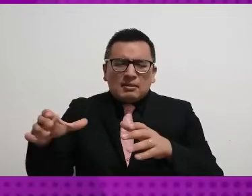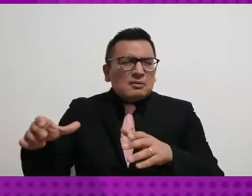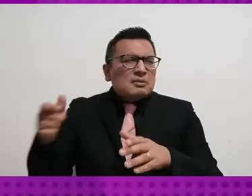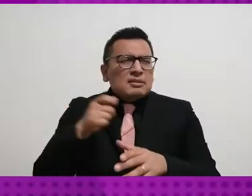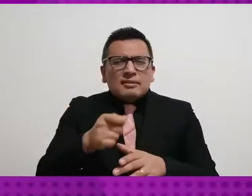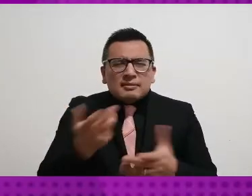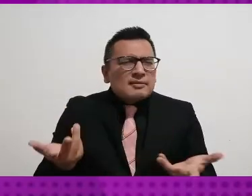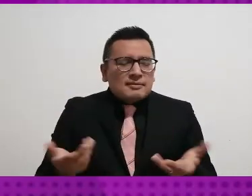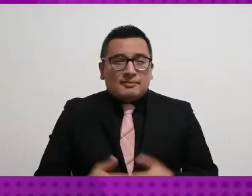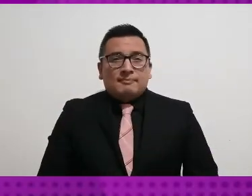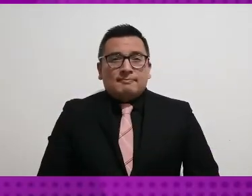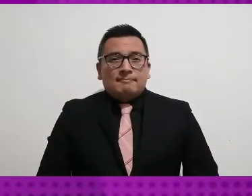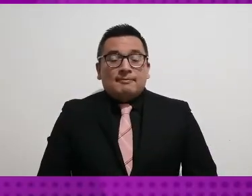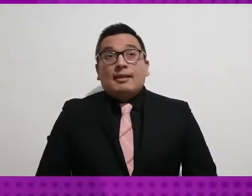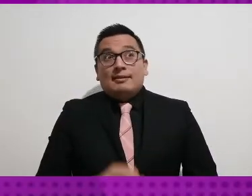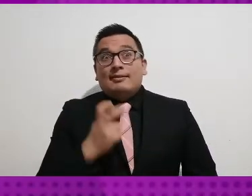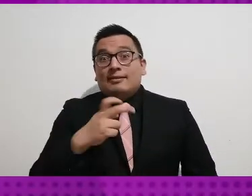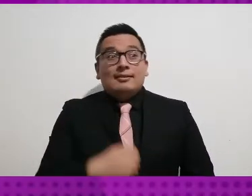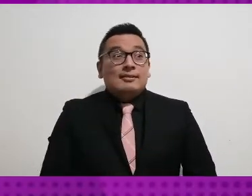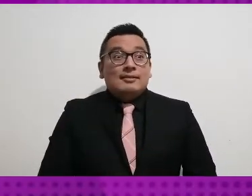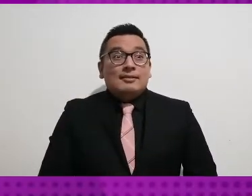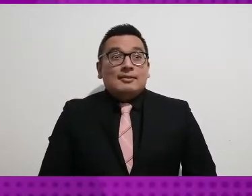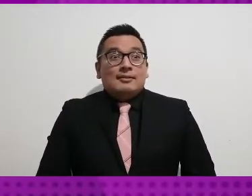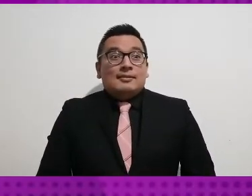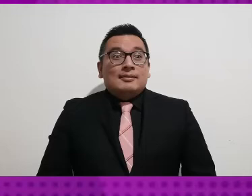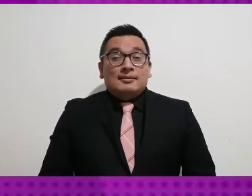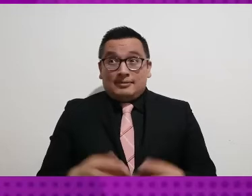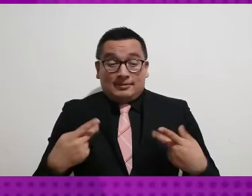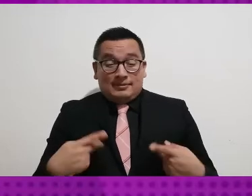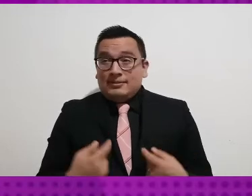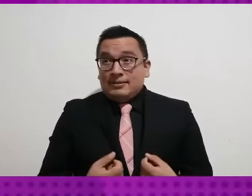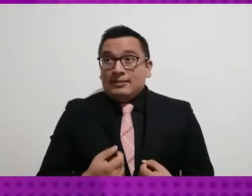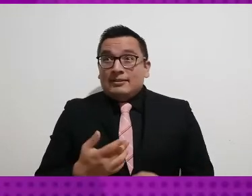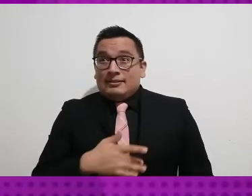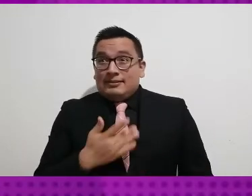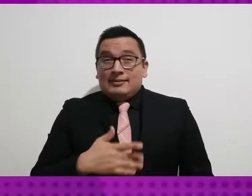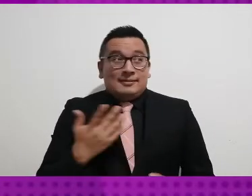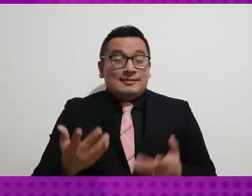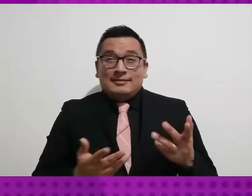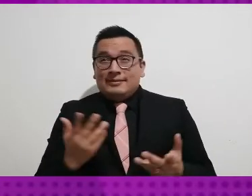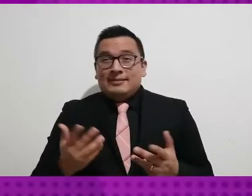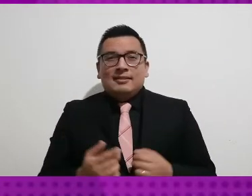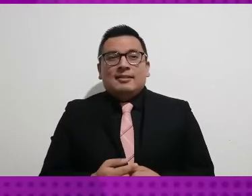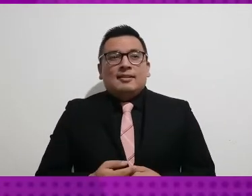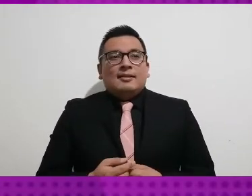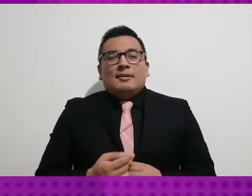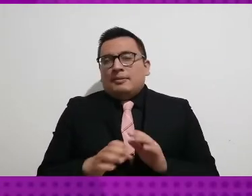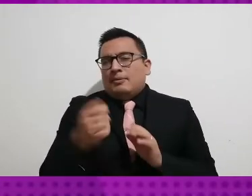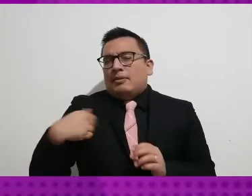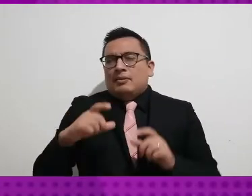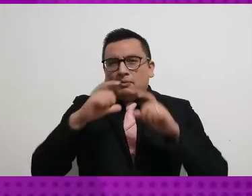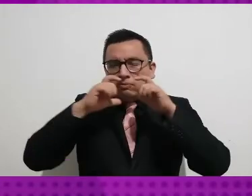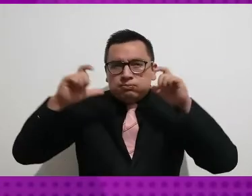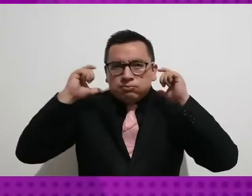eso. Sí, a ver, ahí, y creo que fue lo que más causó revuelo, ¿no? Mi cubrebocas con la bandera de arcoíris. Yo creo,